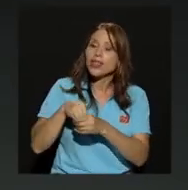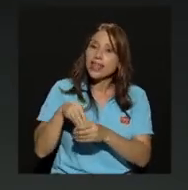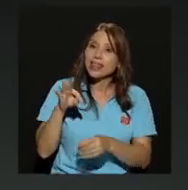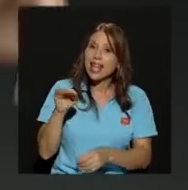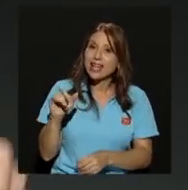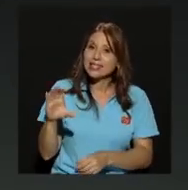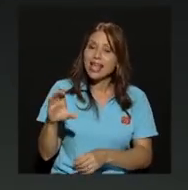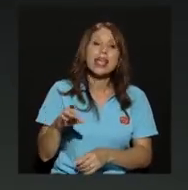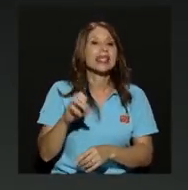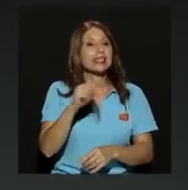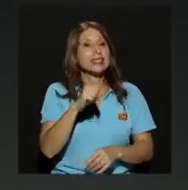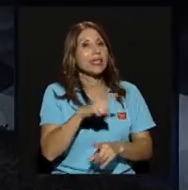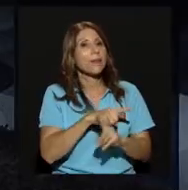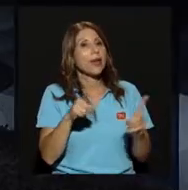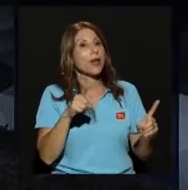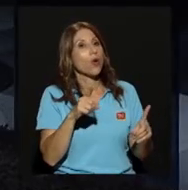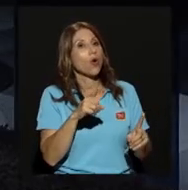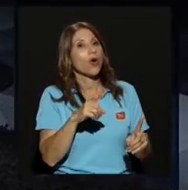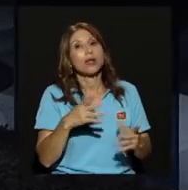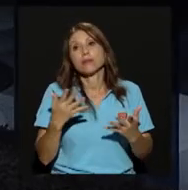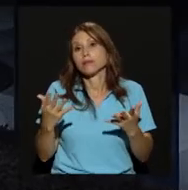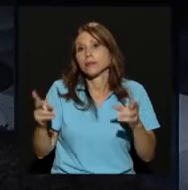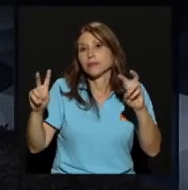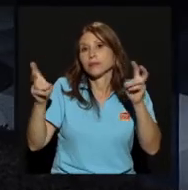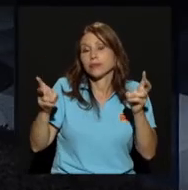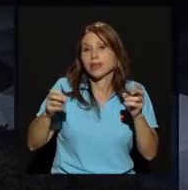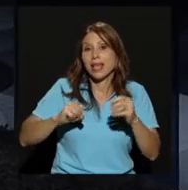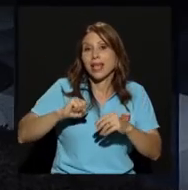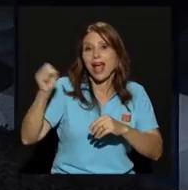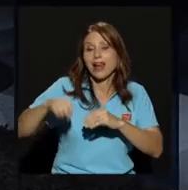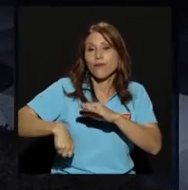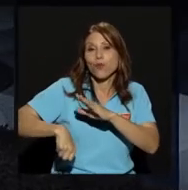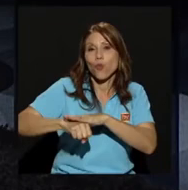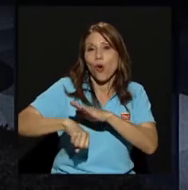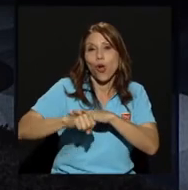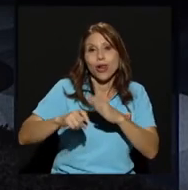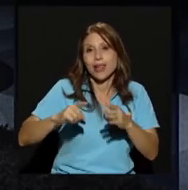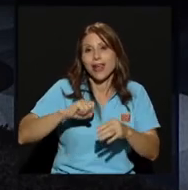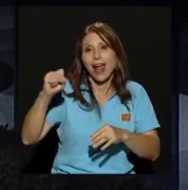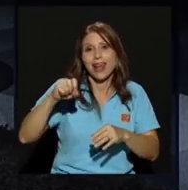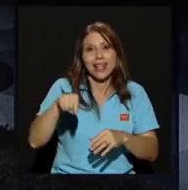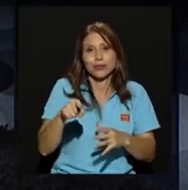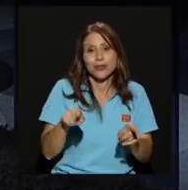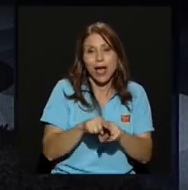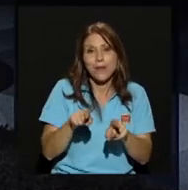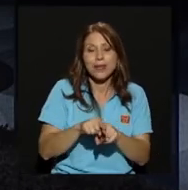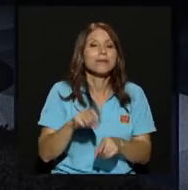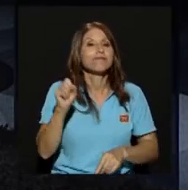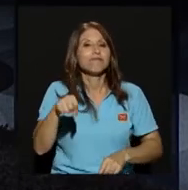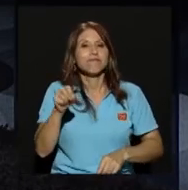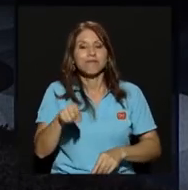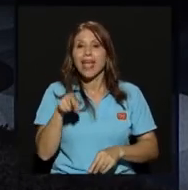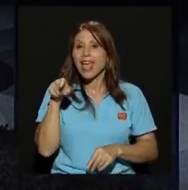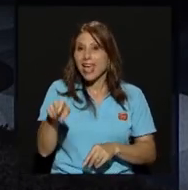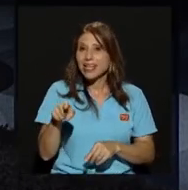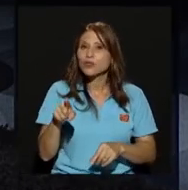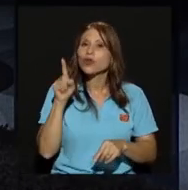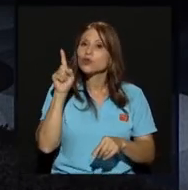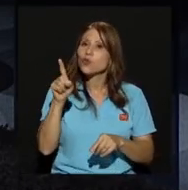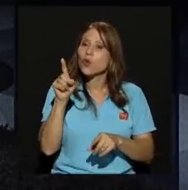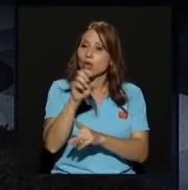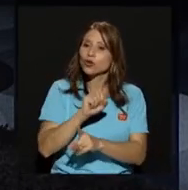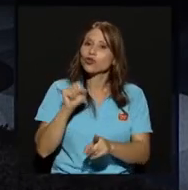rica así como a veces ganan fútbol ganó en así ingleses y ese además es uno de los casos bandera